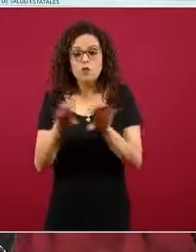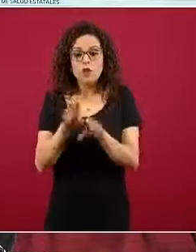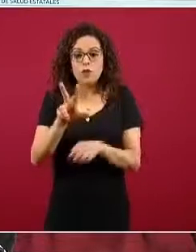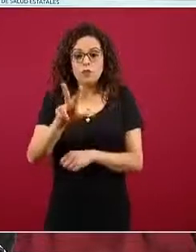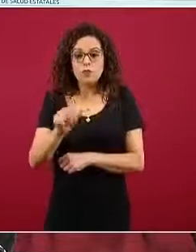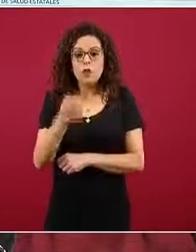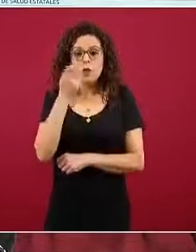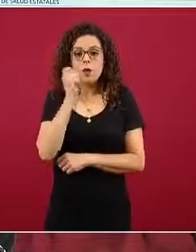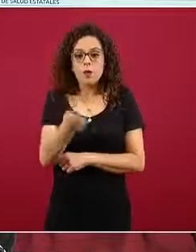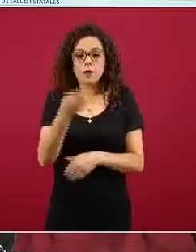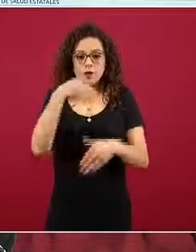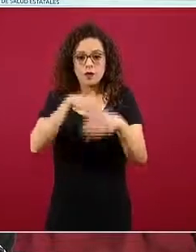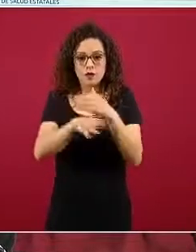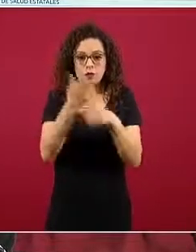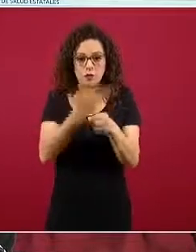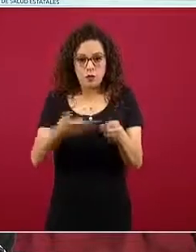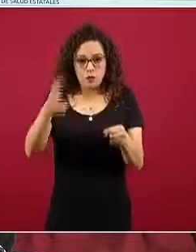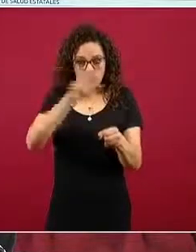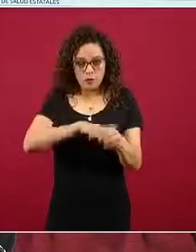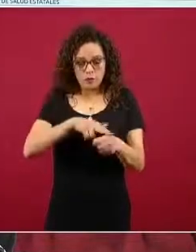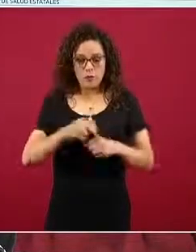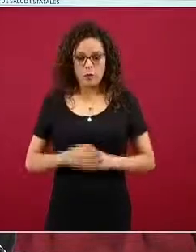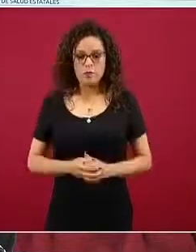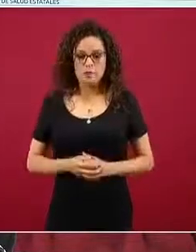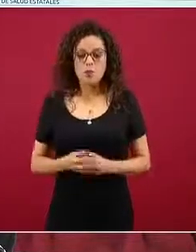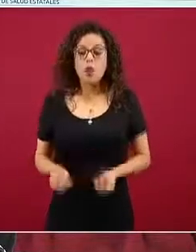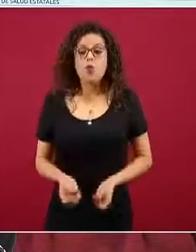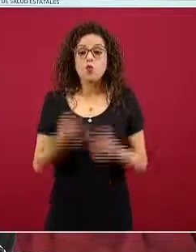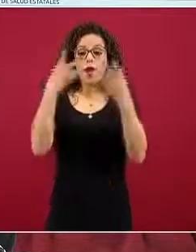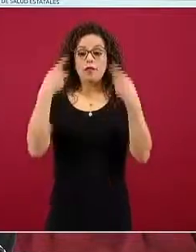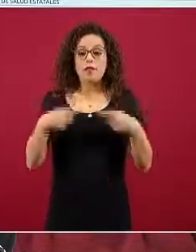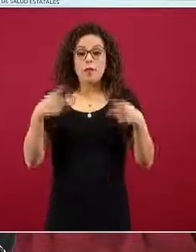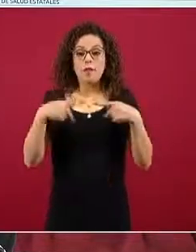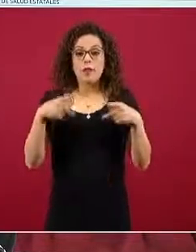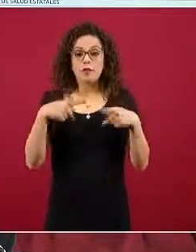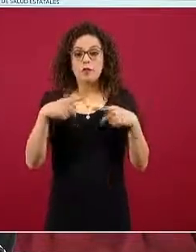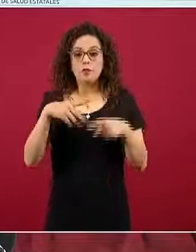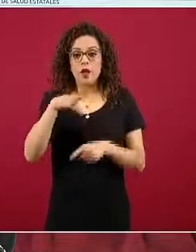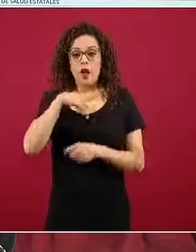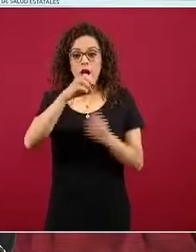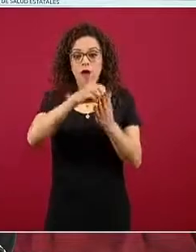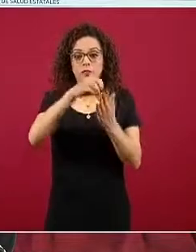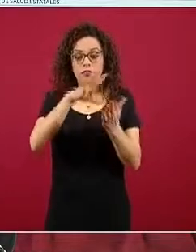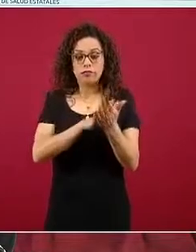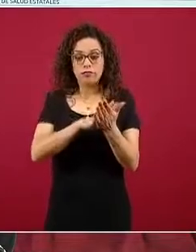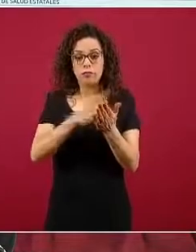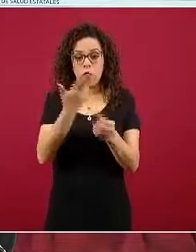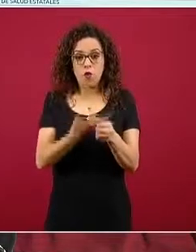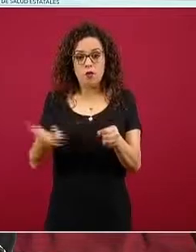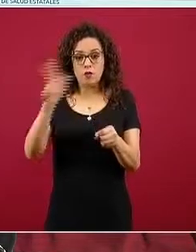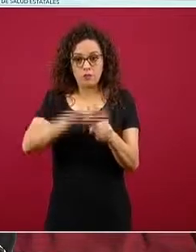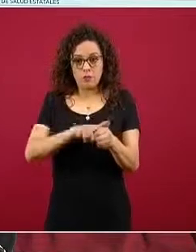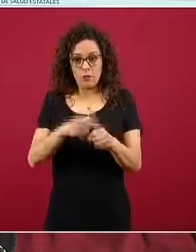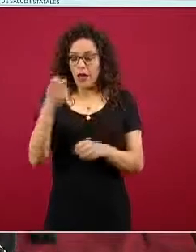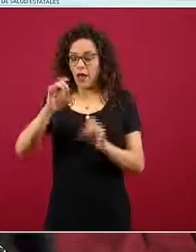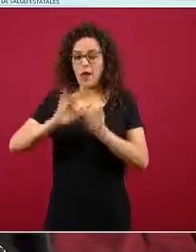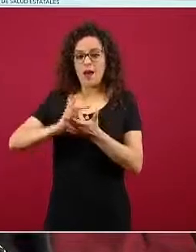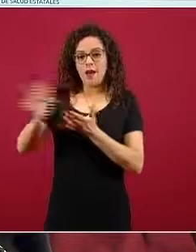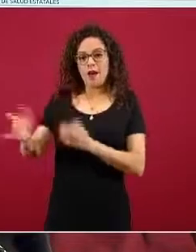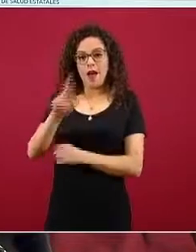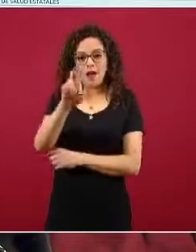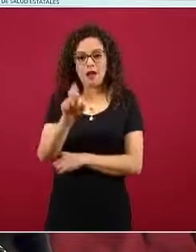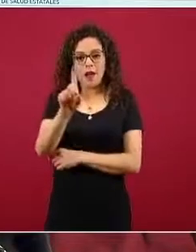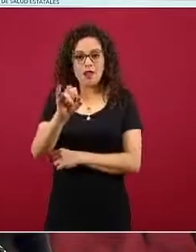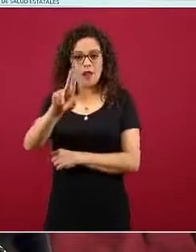hospitalizaciones, que es el número de hospitalizaciones o personas hospitalizadas, que también con la red IRAC nosotros podemos saber día con día